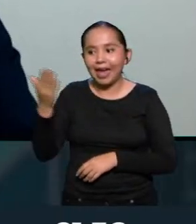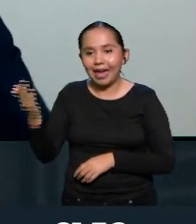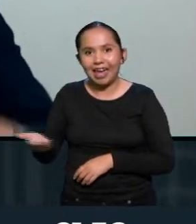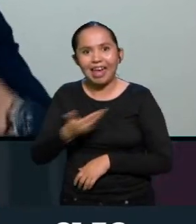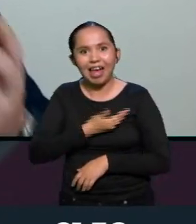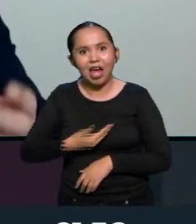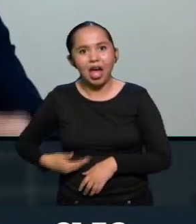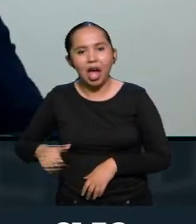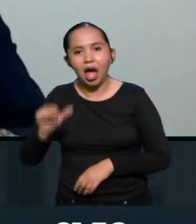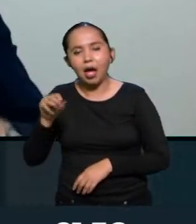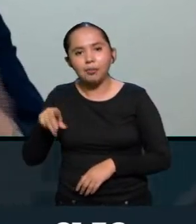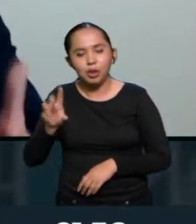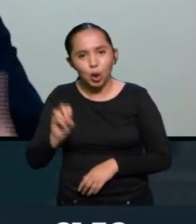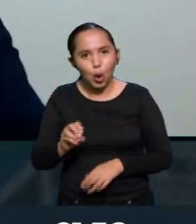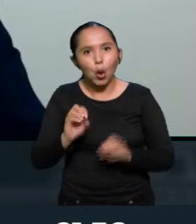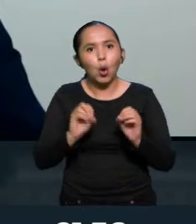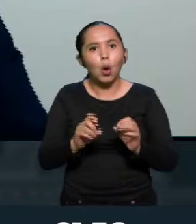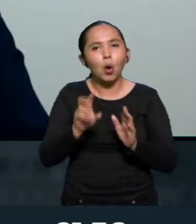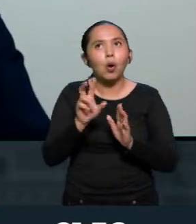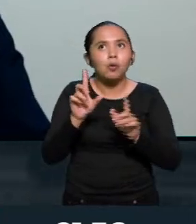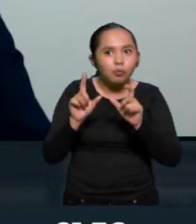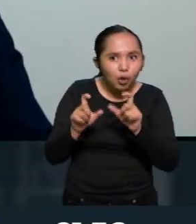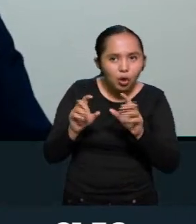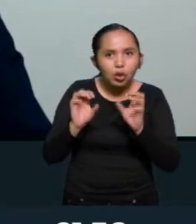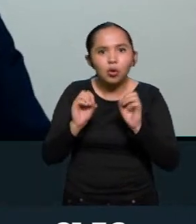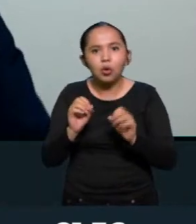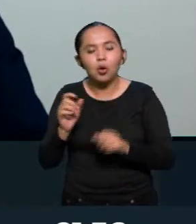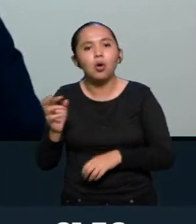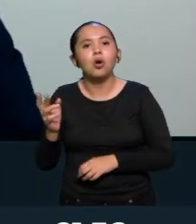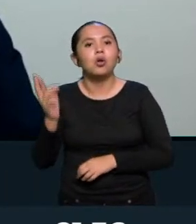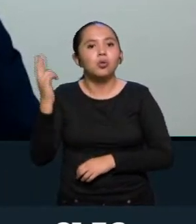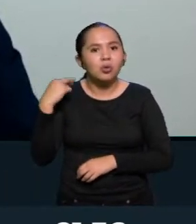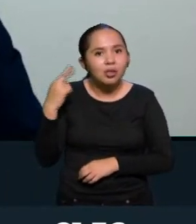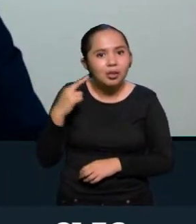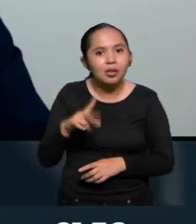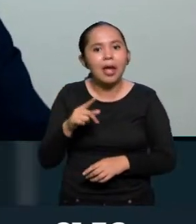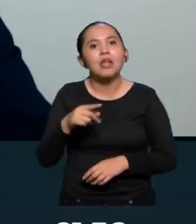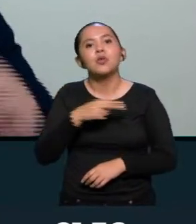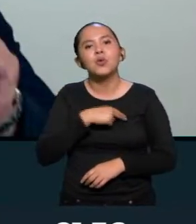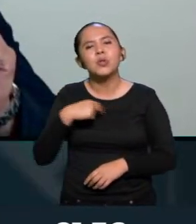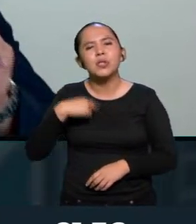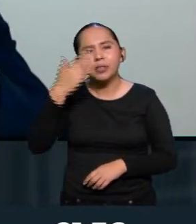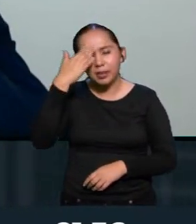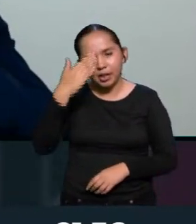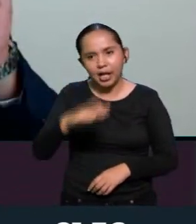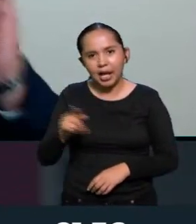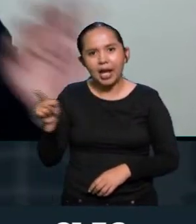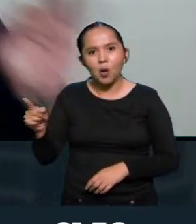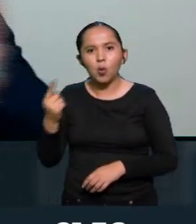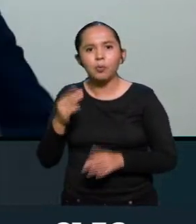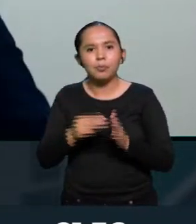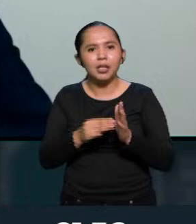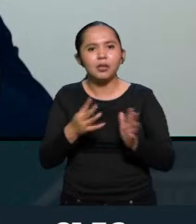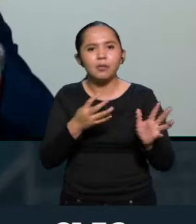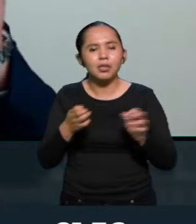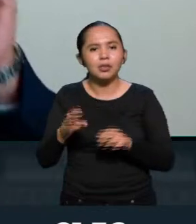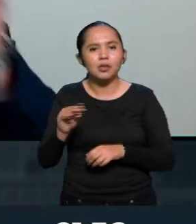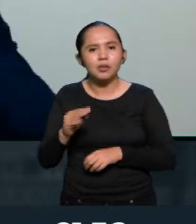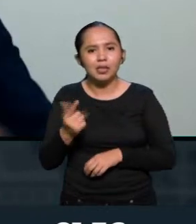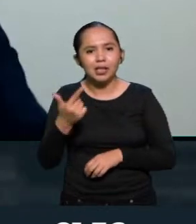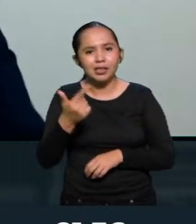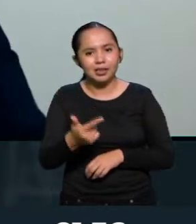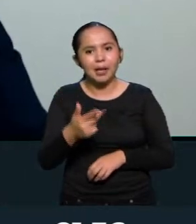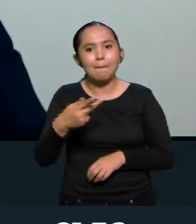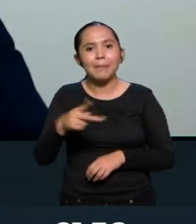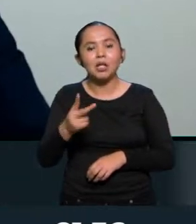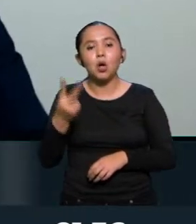presidente o fotografías o audios, cuando todos sabemos que al presidente desde el año 1997, pero en específico